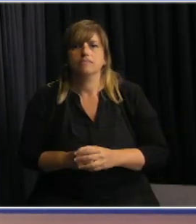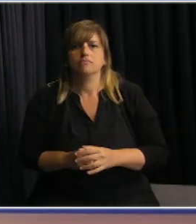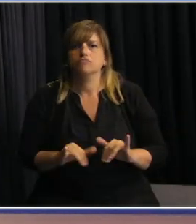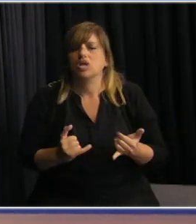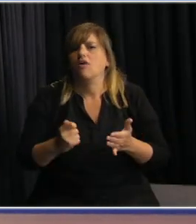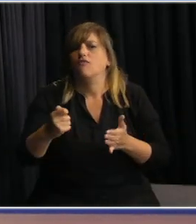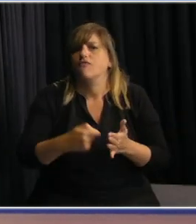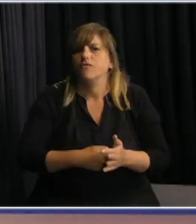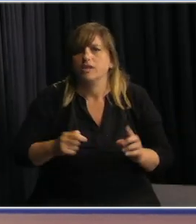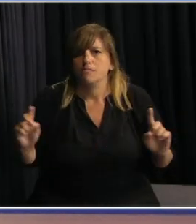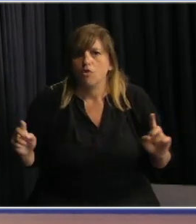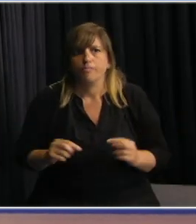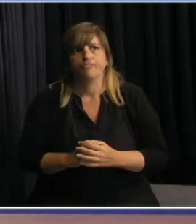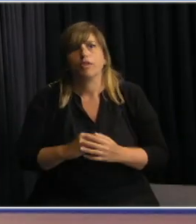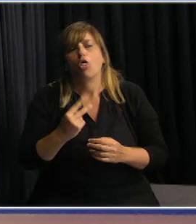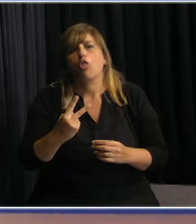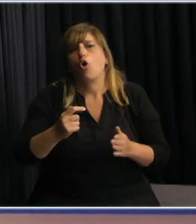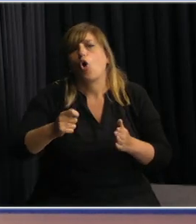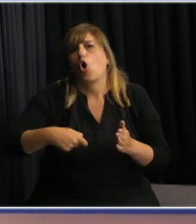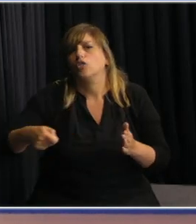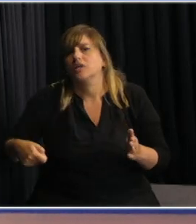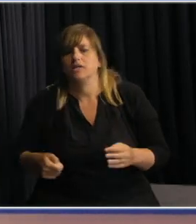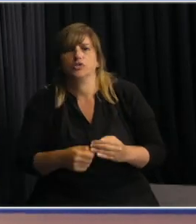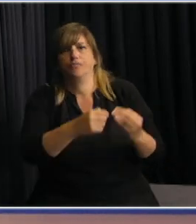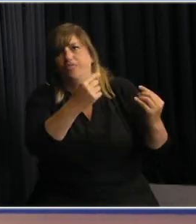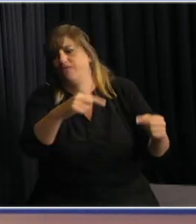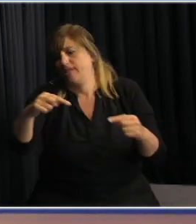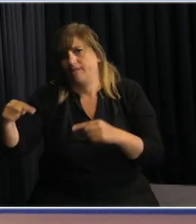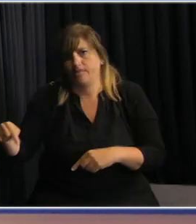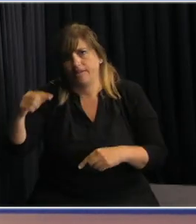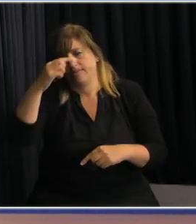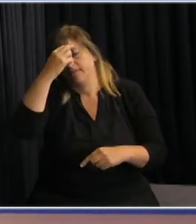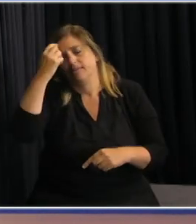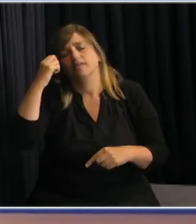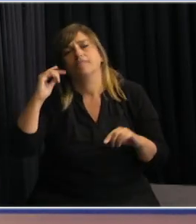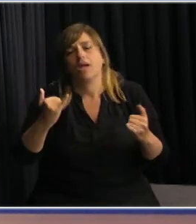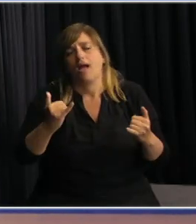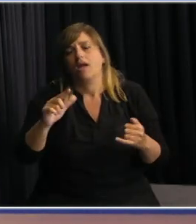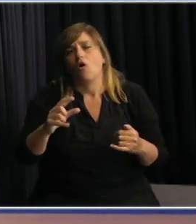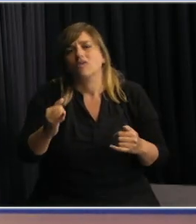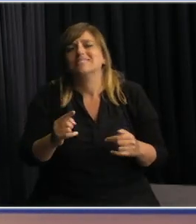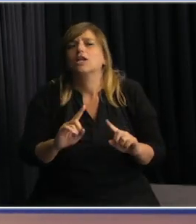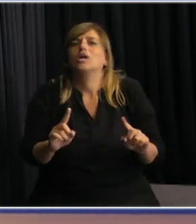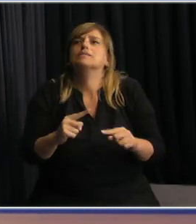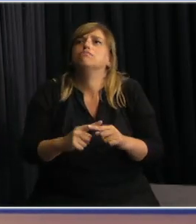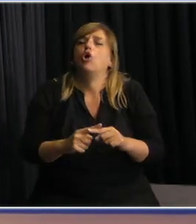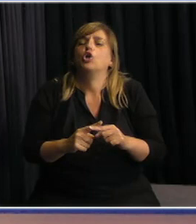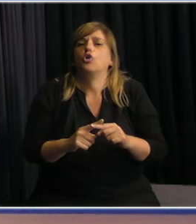firmó dos contratos de distinta índole, que obviamente, sin entrar en el